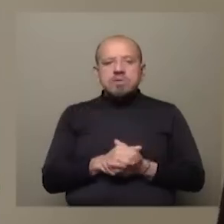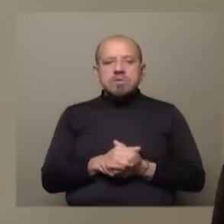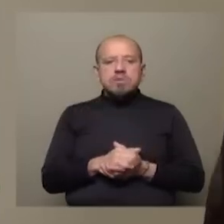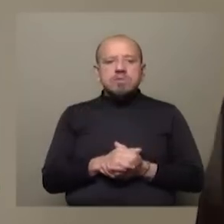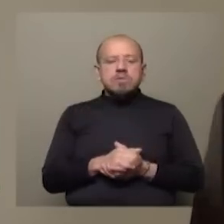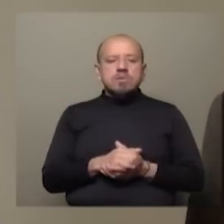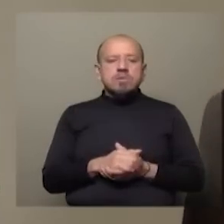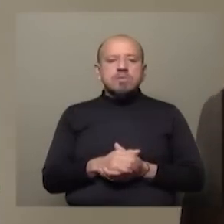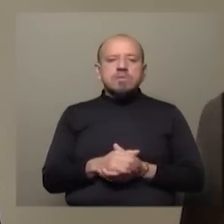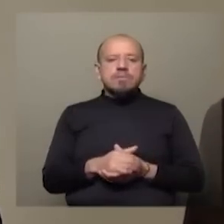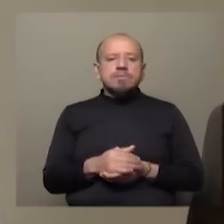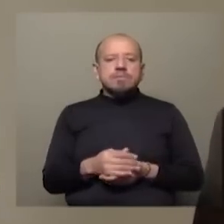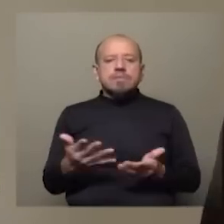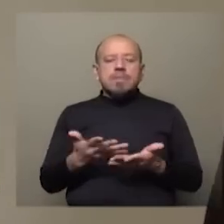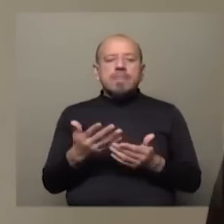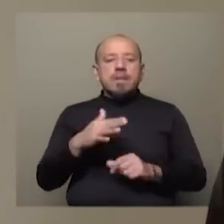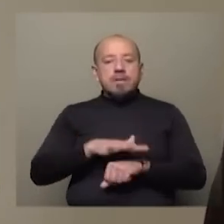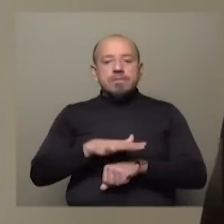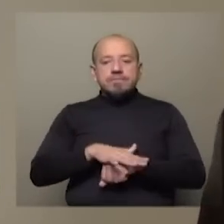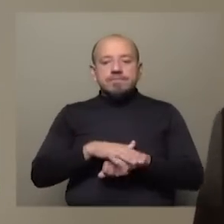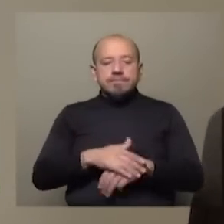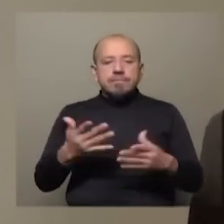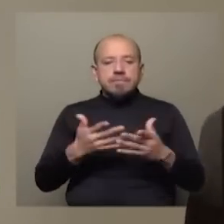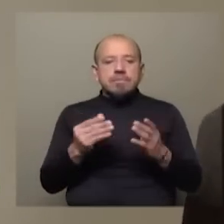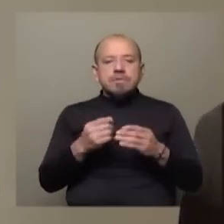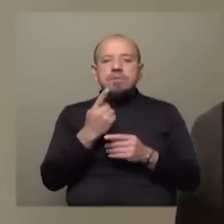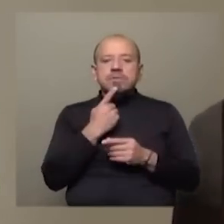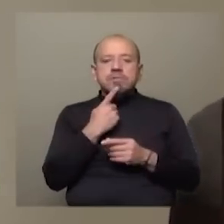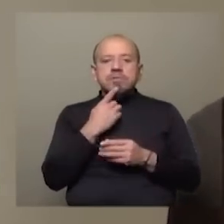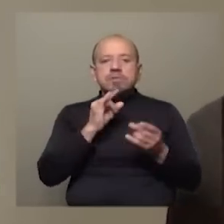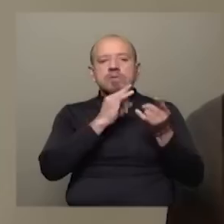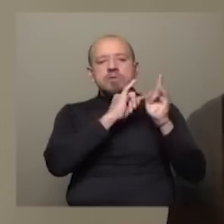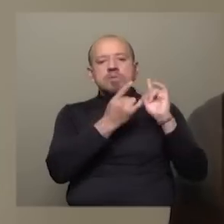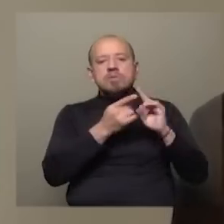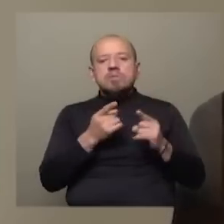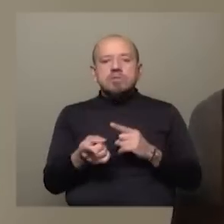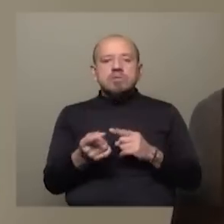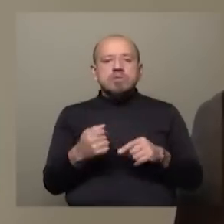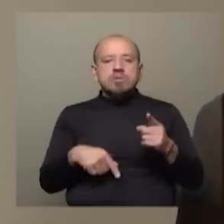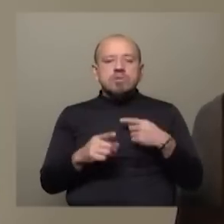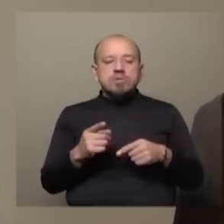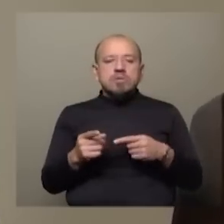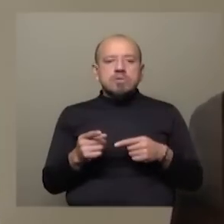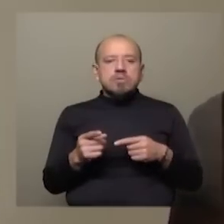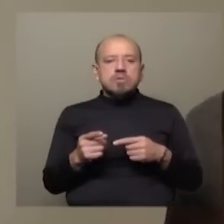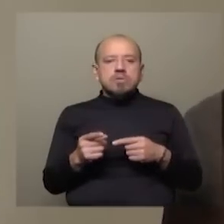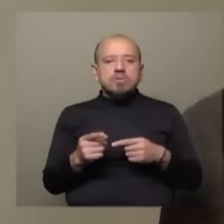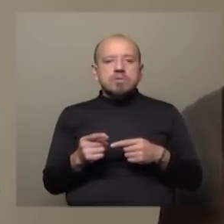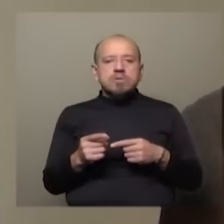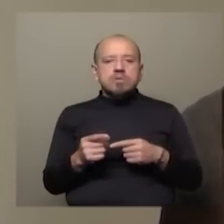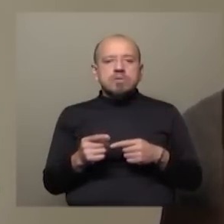momento haciendo una ronda con los partidos políticos presentes en el parlamento y estamos teniendo una muy buena